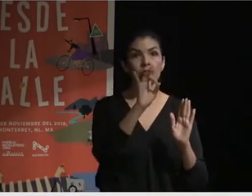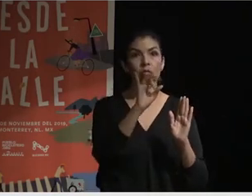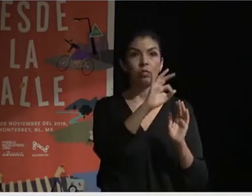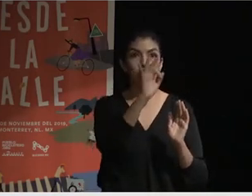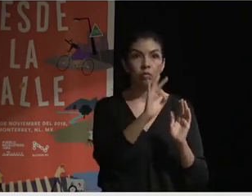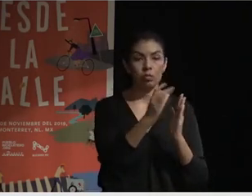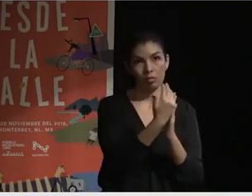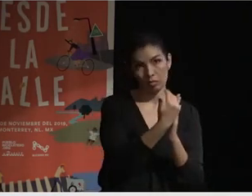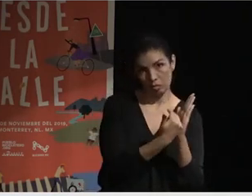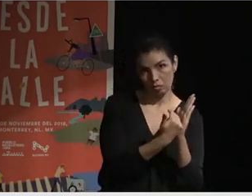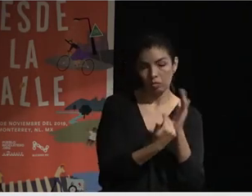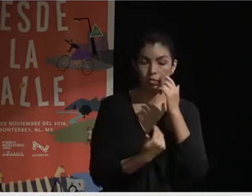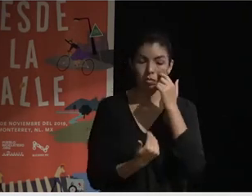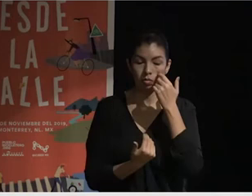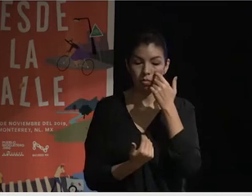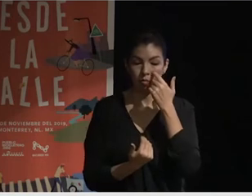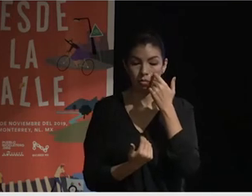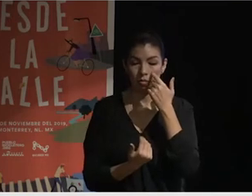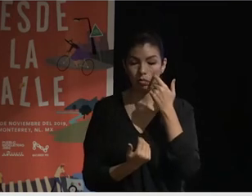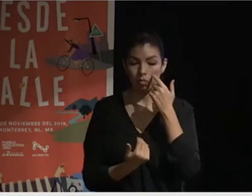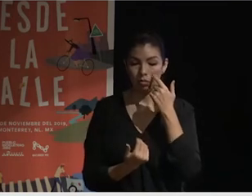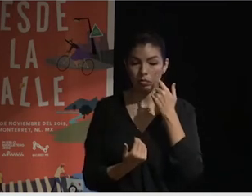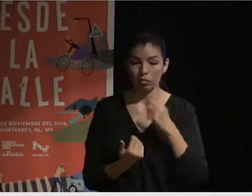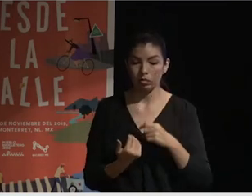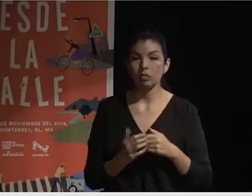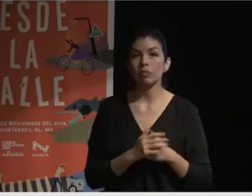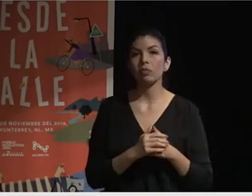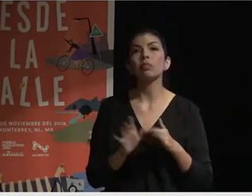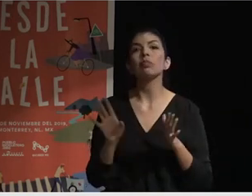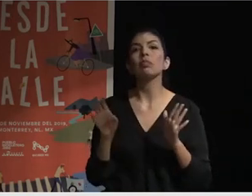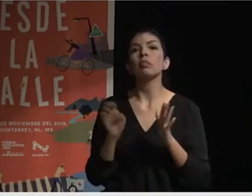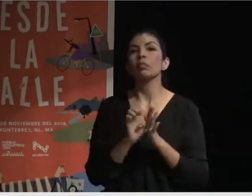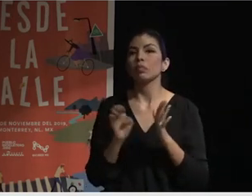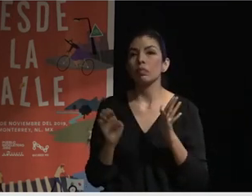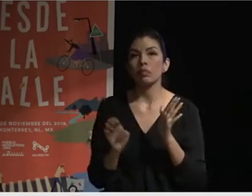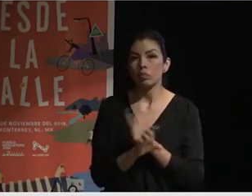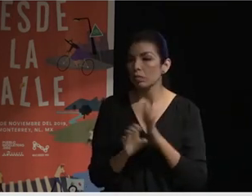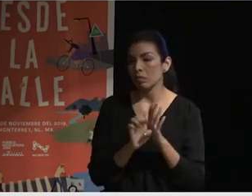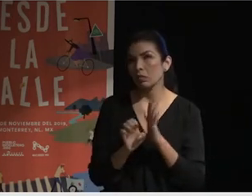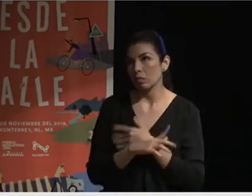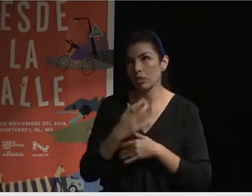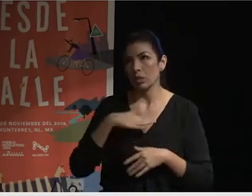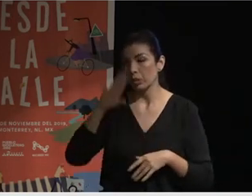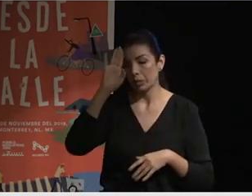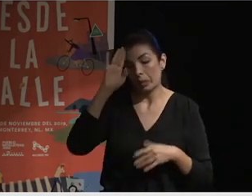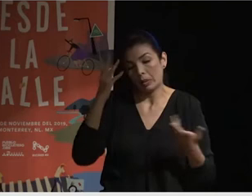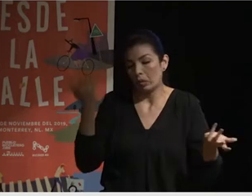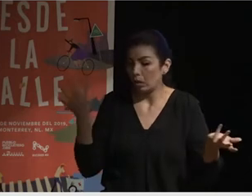formas de vivienda social, pero… Aquí es simplemente precios bajitos, seguro les van a dar los depas más culeros a la gente que no puede